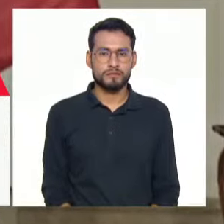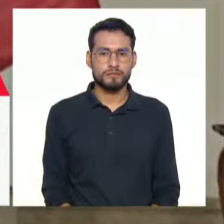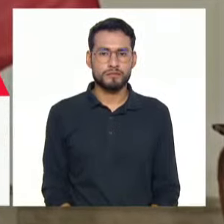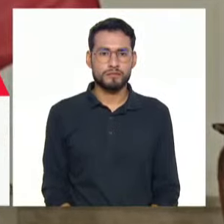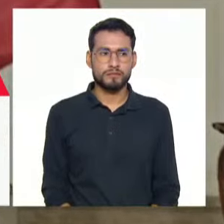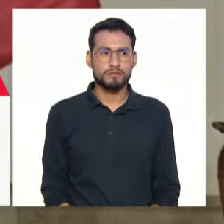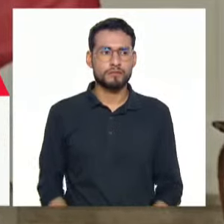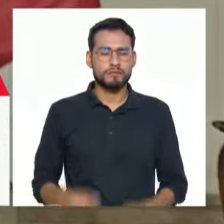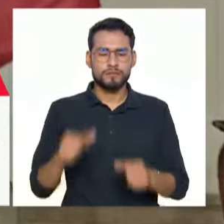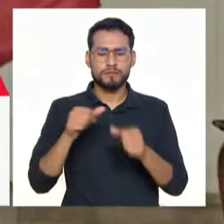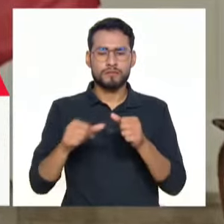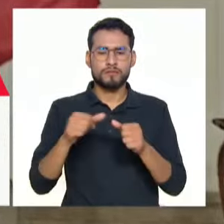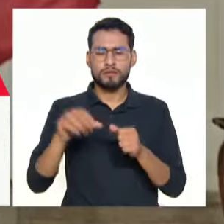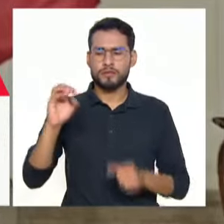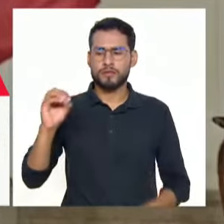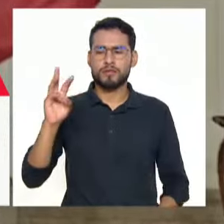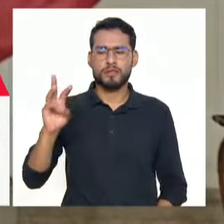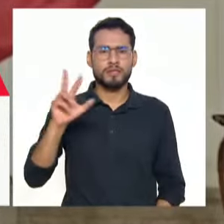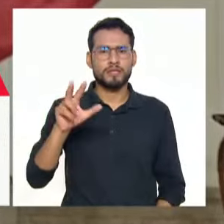Número